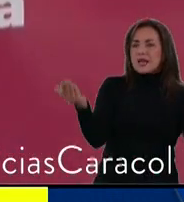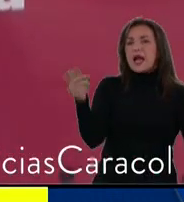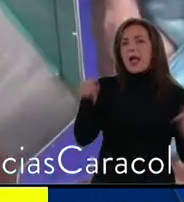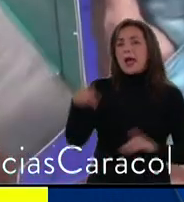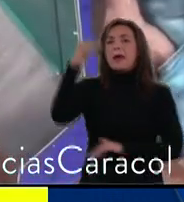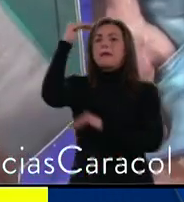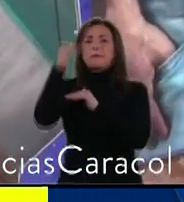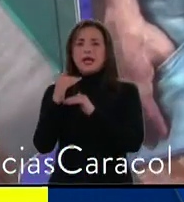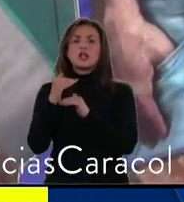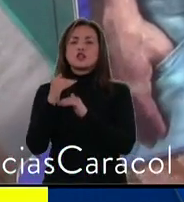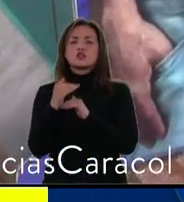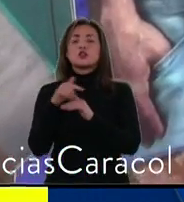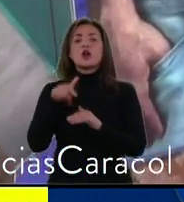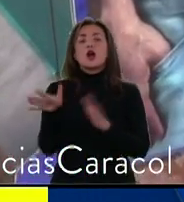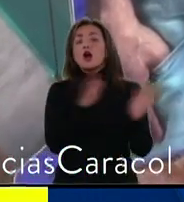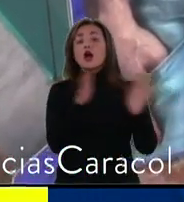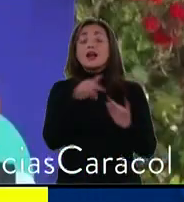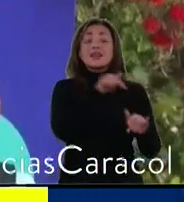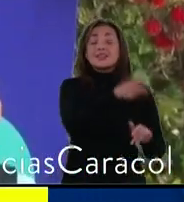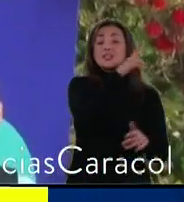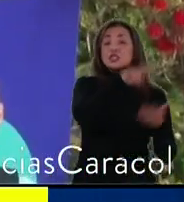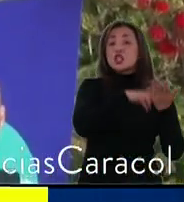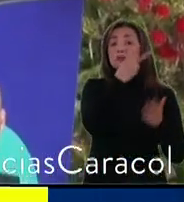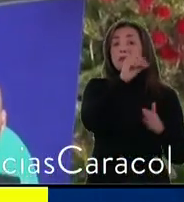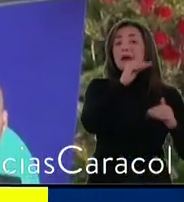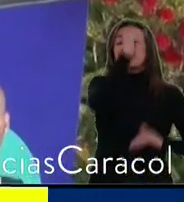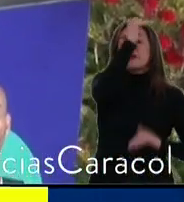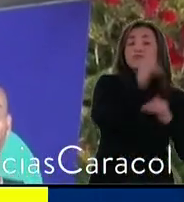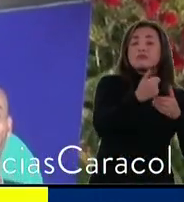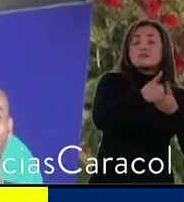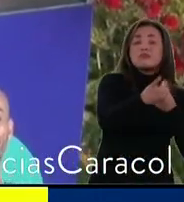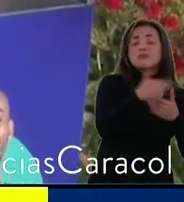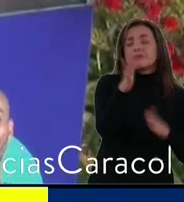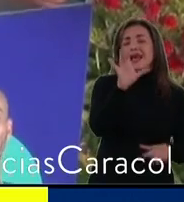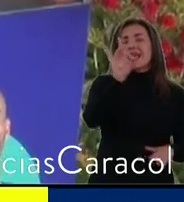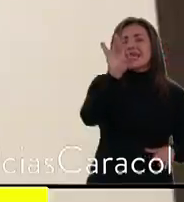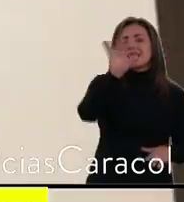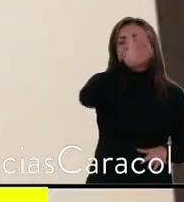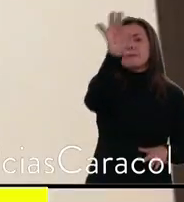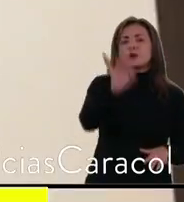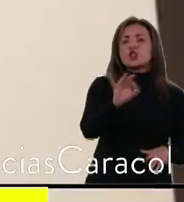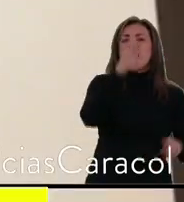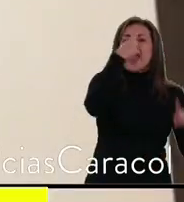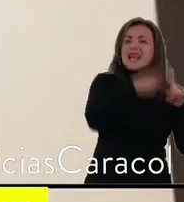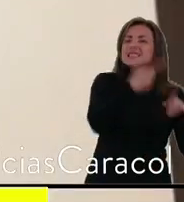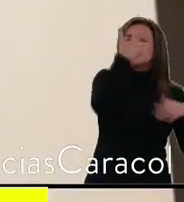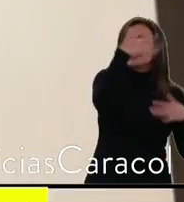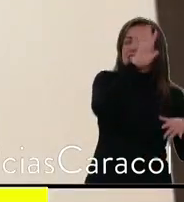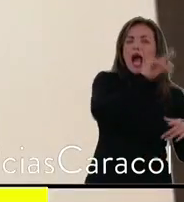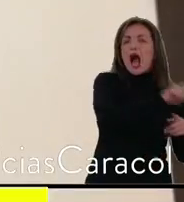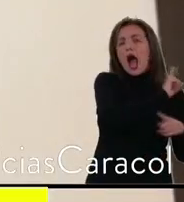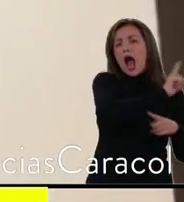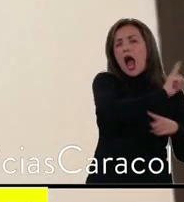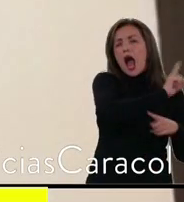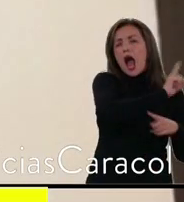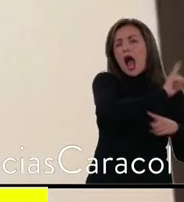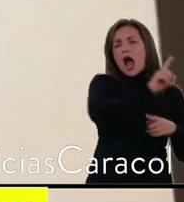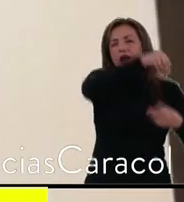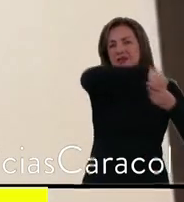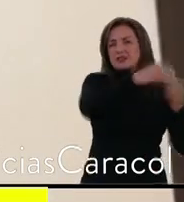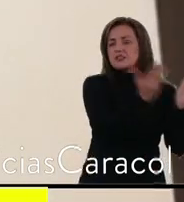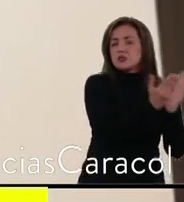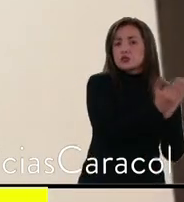estar bordeando para el segundo semestre un 15% de los estudiantes antiguos que no continuaron y